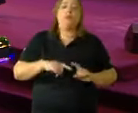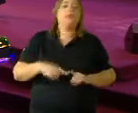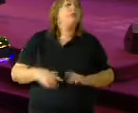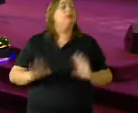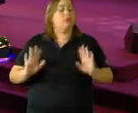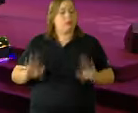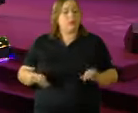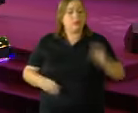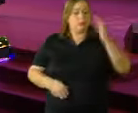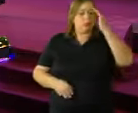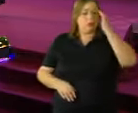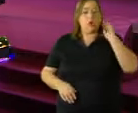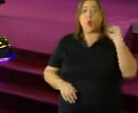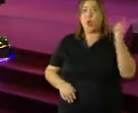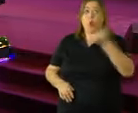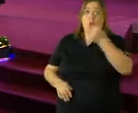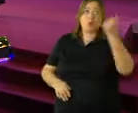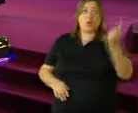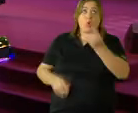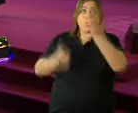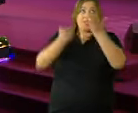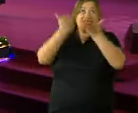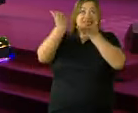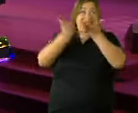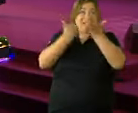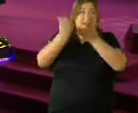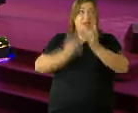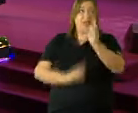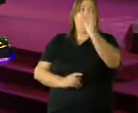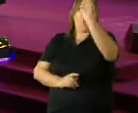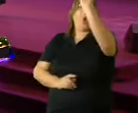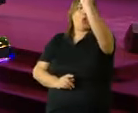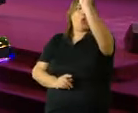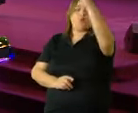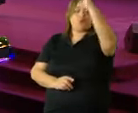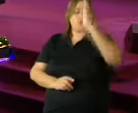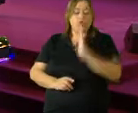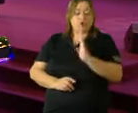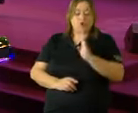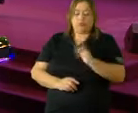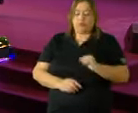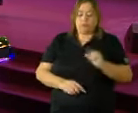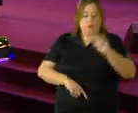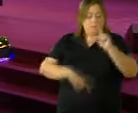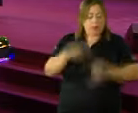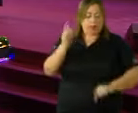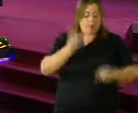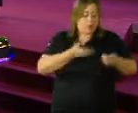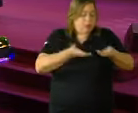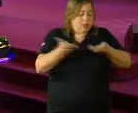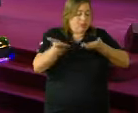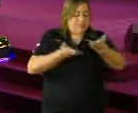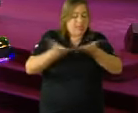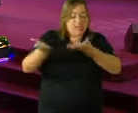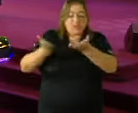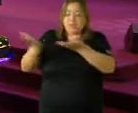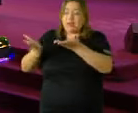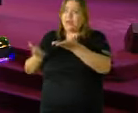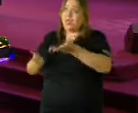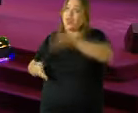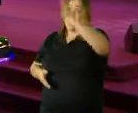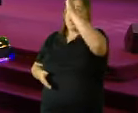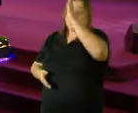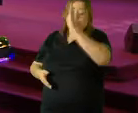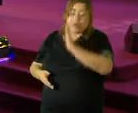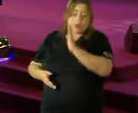uno y menospreciará al otro. No podéis servir a dos señores, a Dios y a las riquezas.